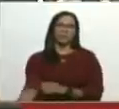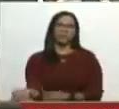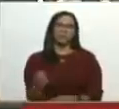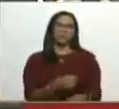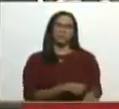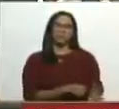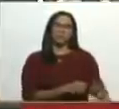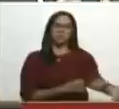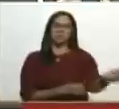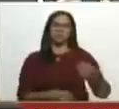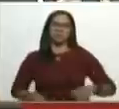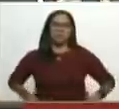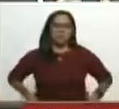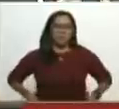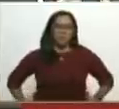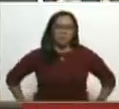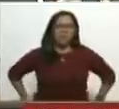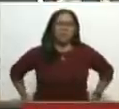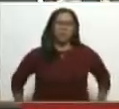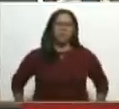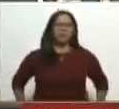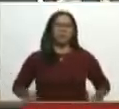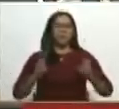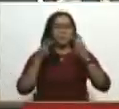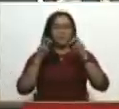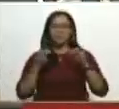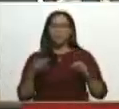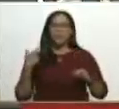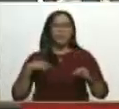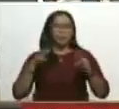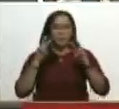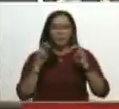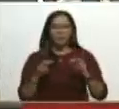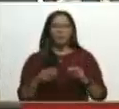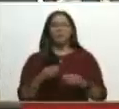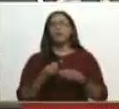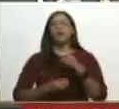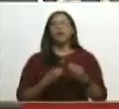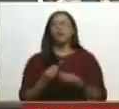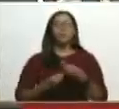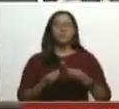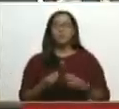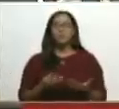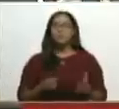De manera pues que revisaremos lo que tengamos que revisar y actuaremos lo que tengamos.